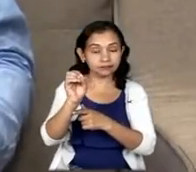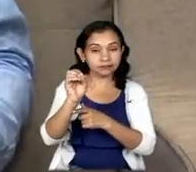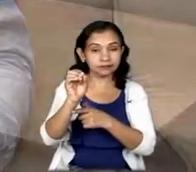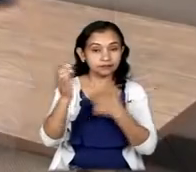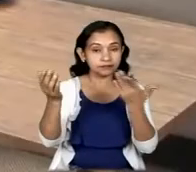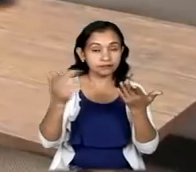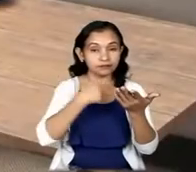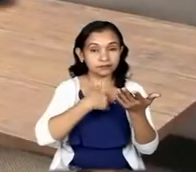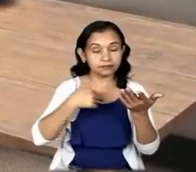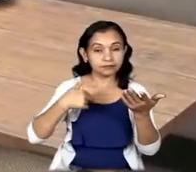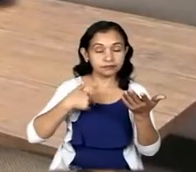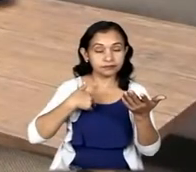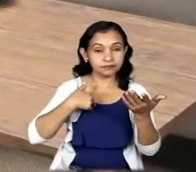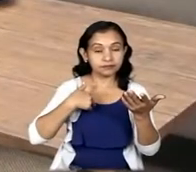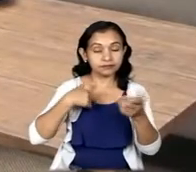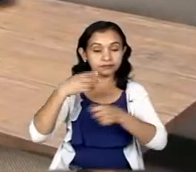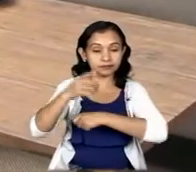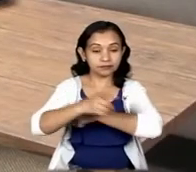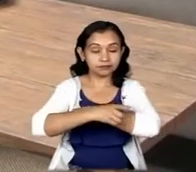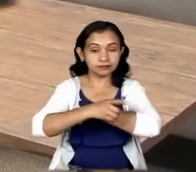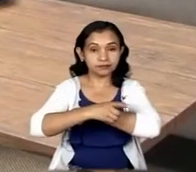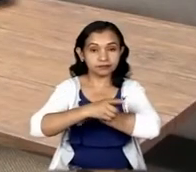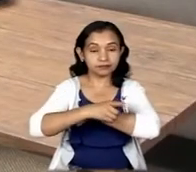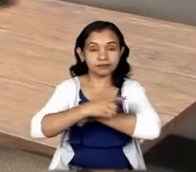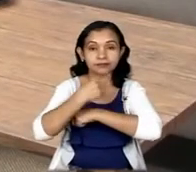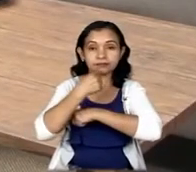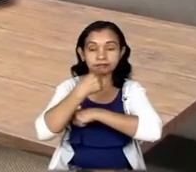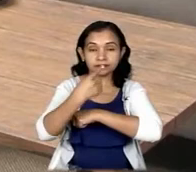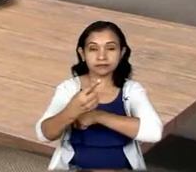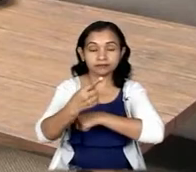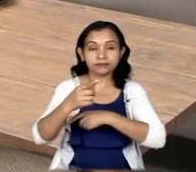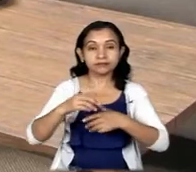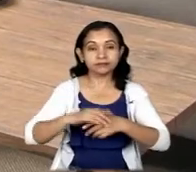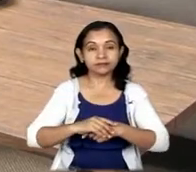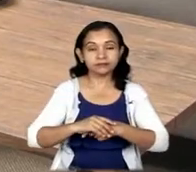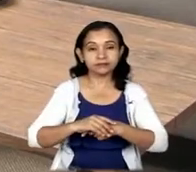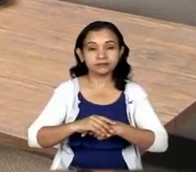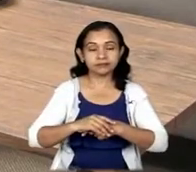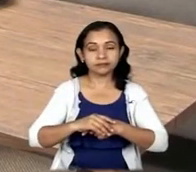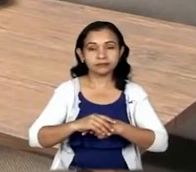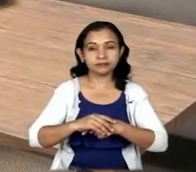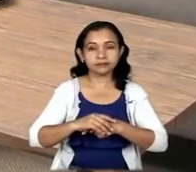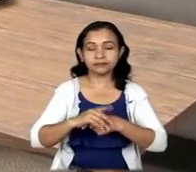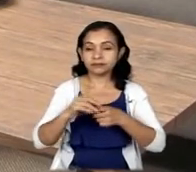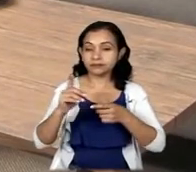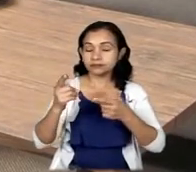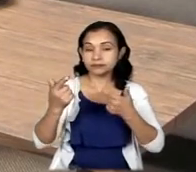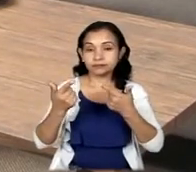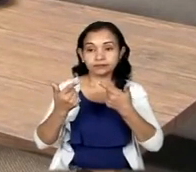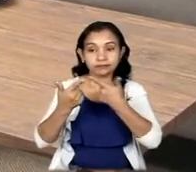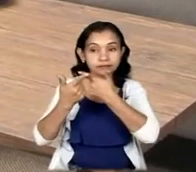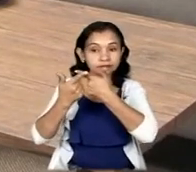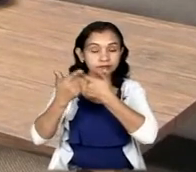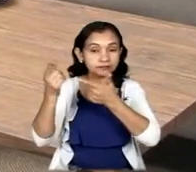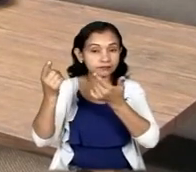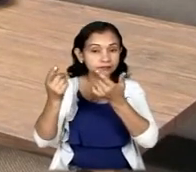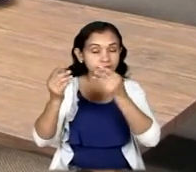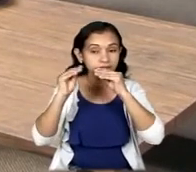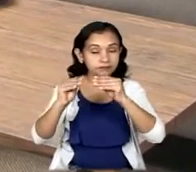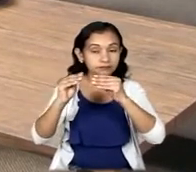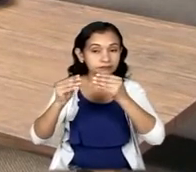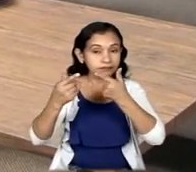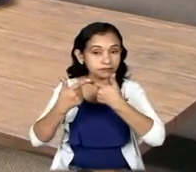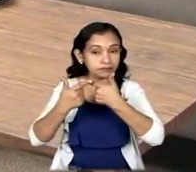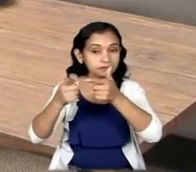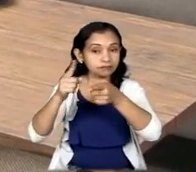que promulga el comandante Daniel al entrar al poder y es, se elimina la autonomía como modelo